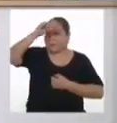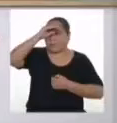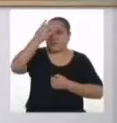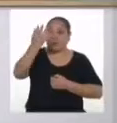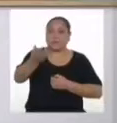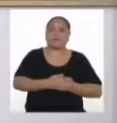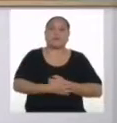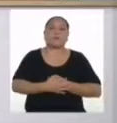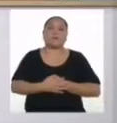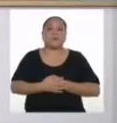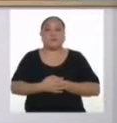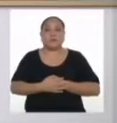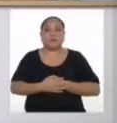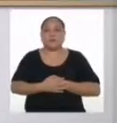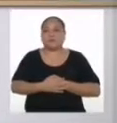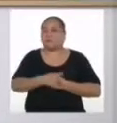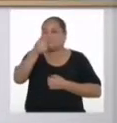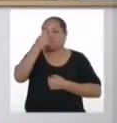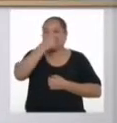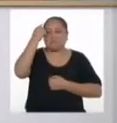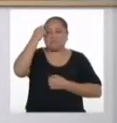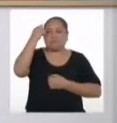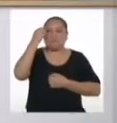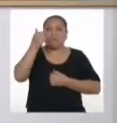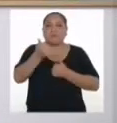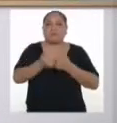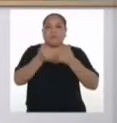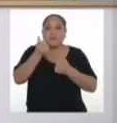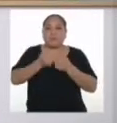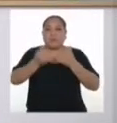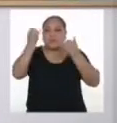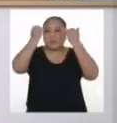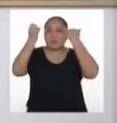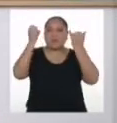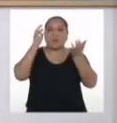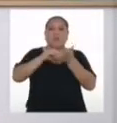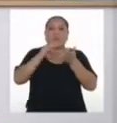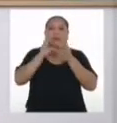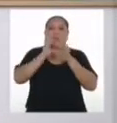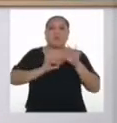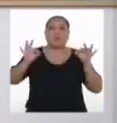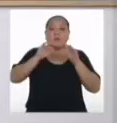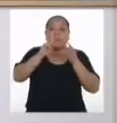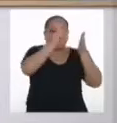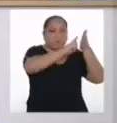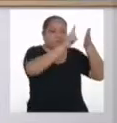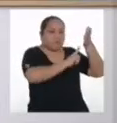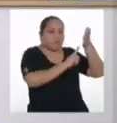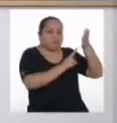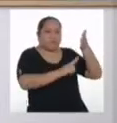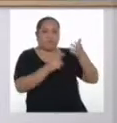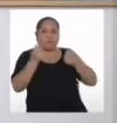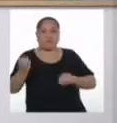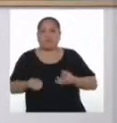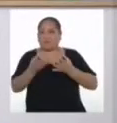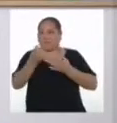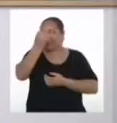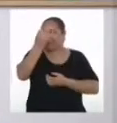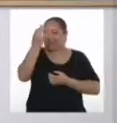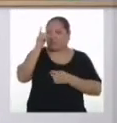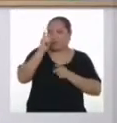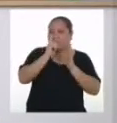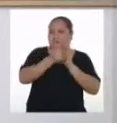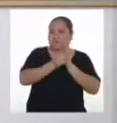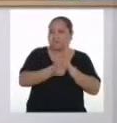Chicas, chicos, ¿cuál creen que es la idea más importante de este párrafo? Les doy